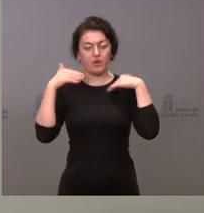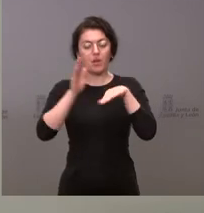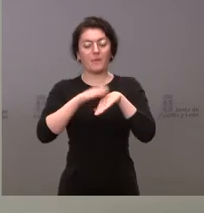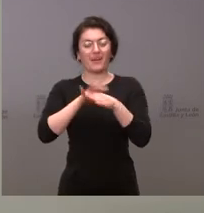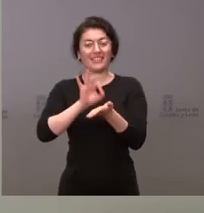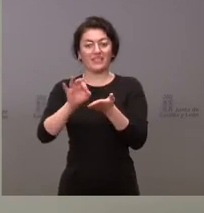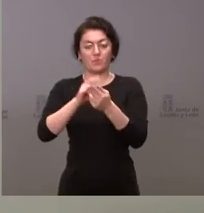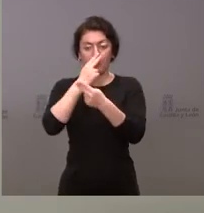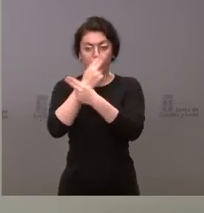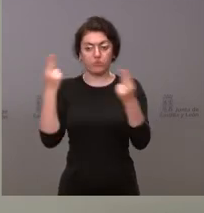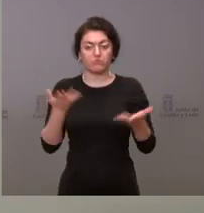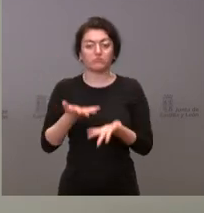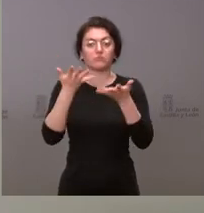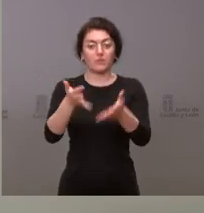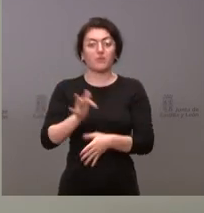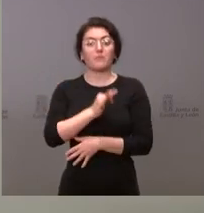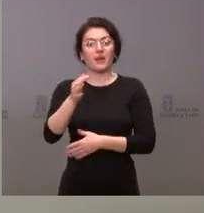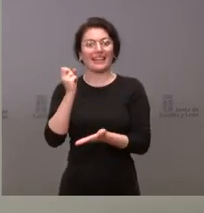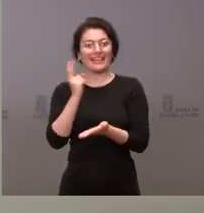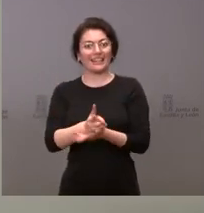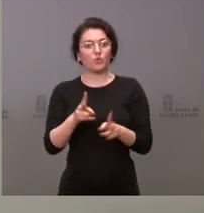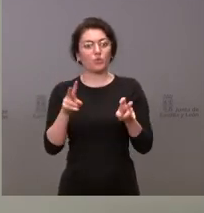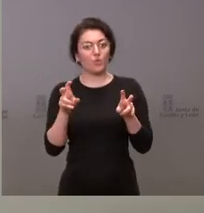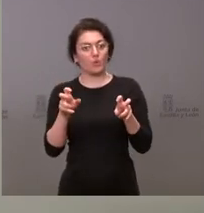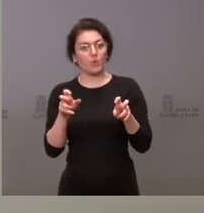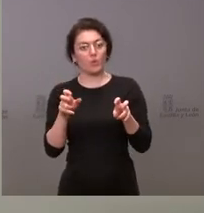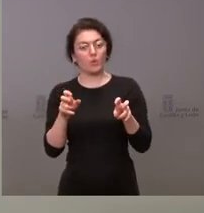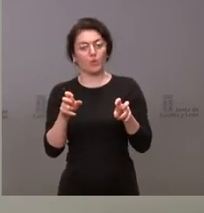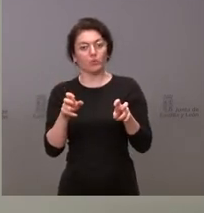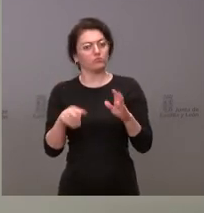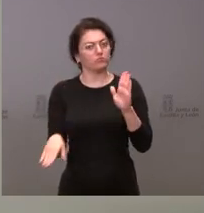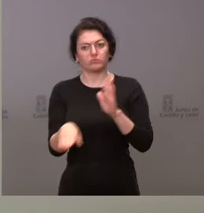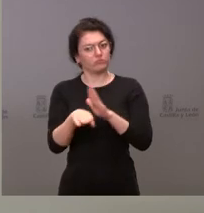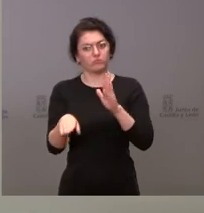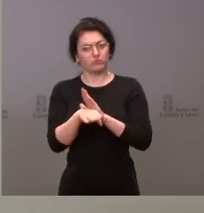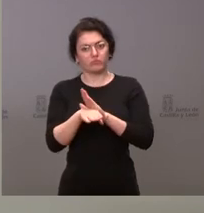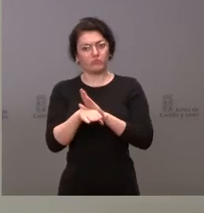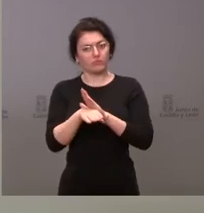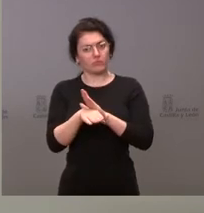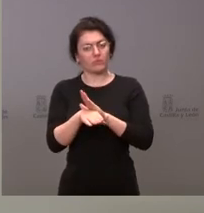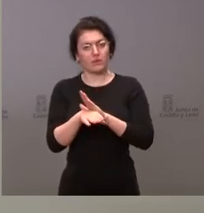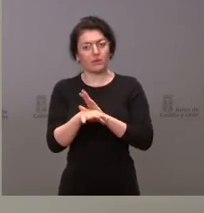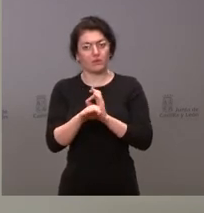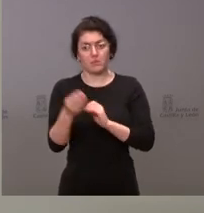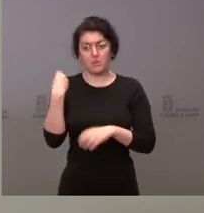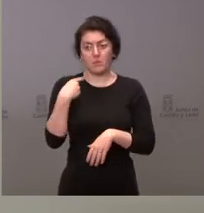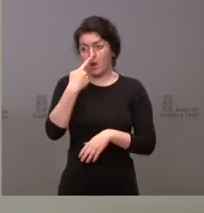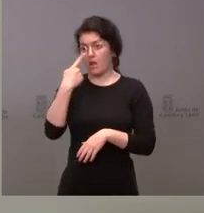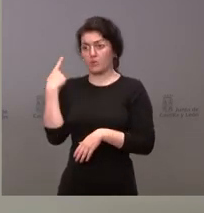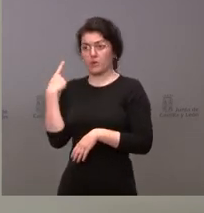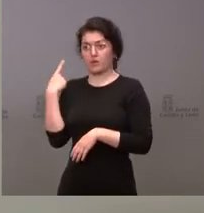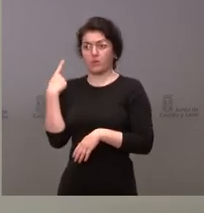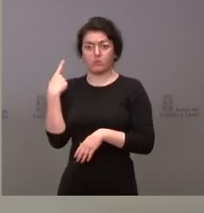sino incluso a los nuevos retos que teníamos por delante y que ni siquiera pudieron ser contemplados en el año pasado como es la